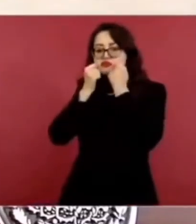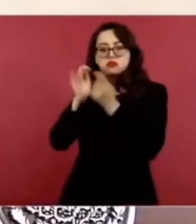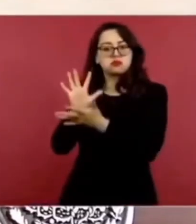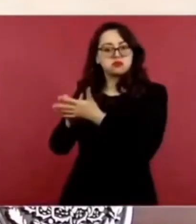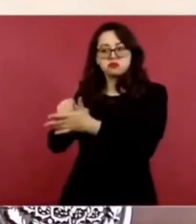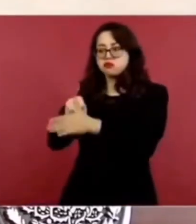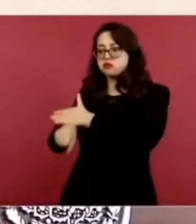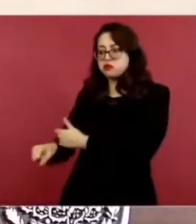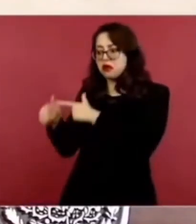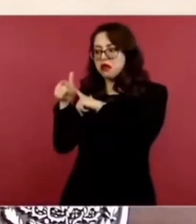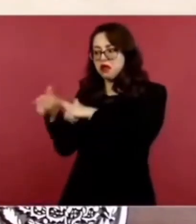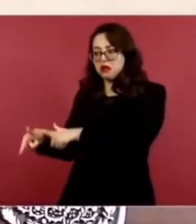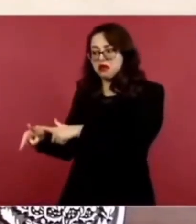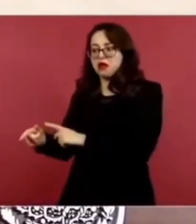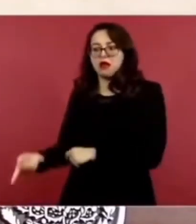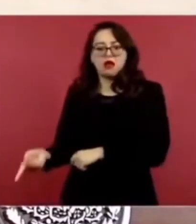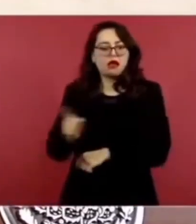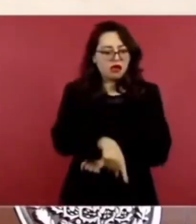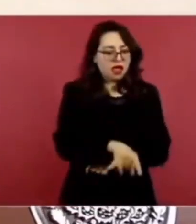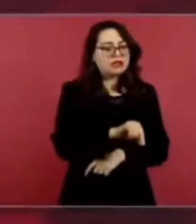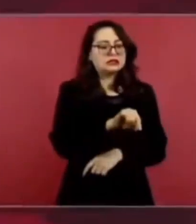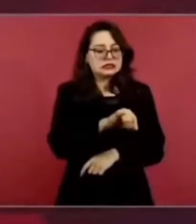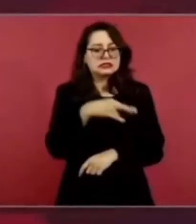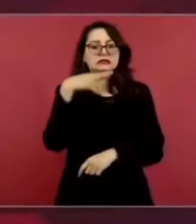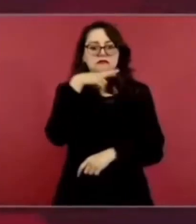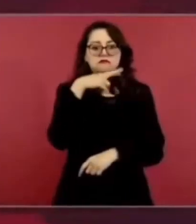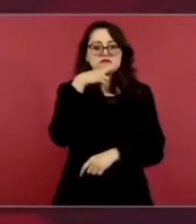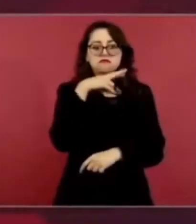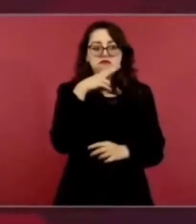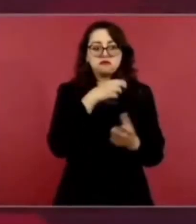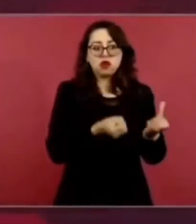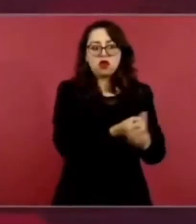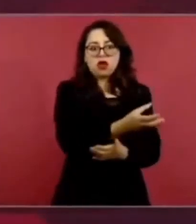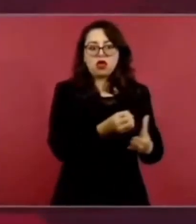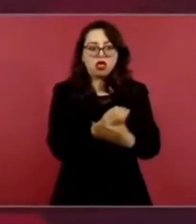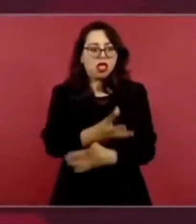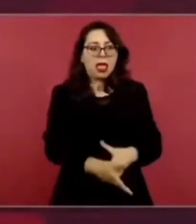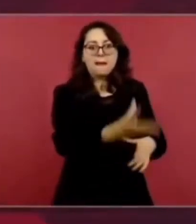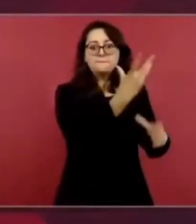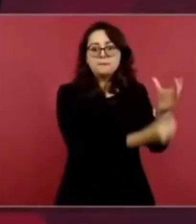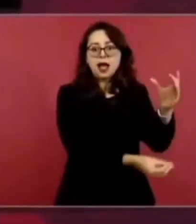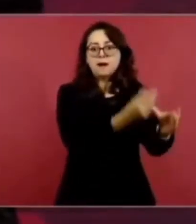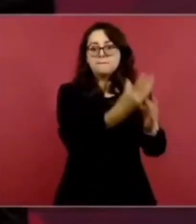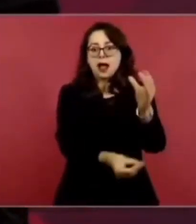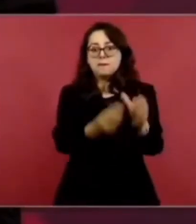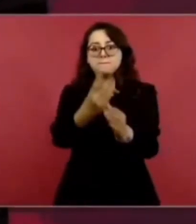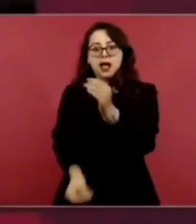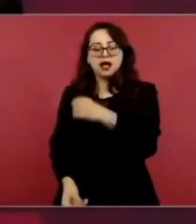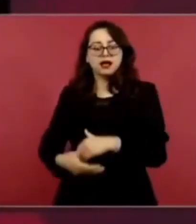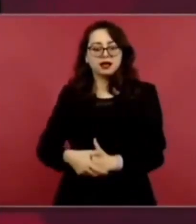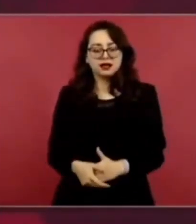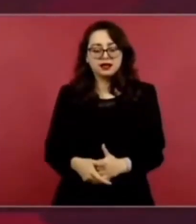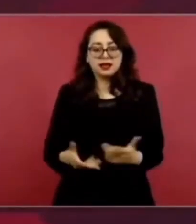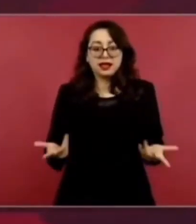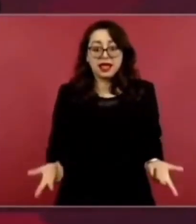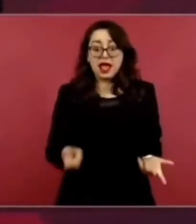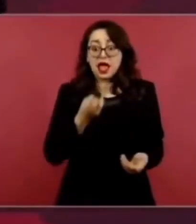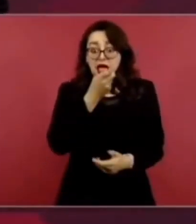toda esta maraña, eso es la que estamos